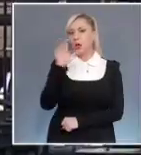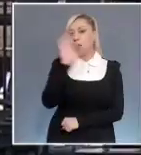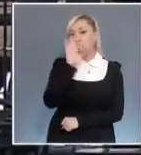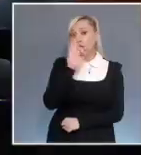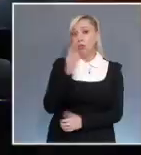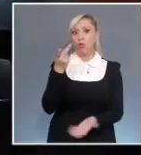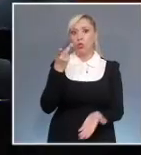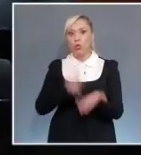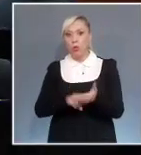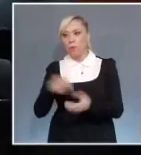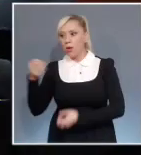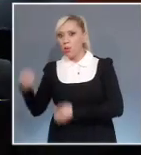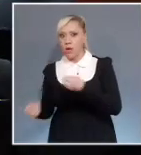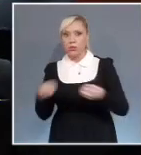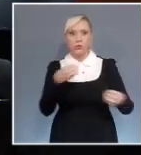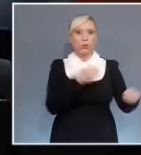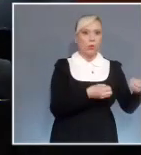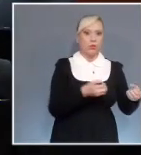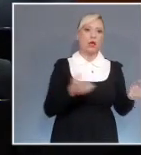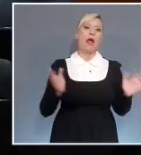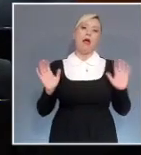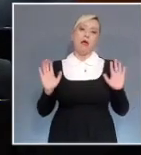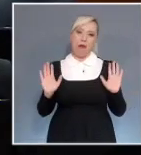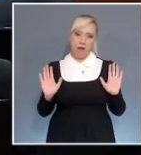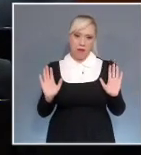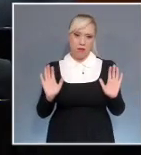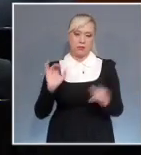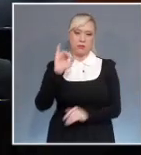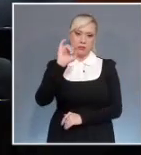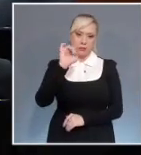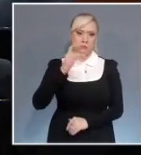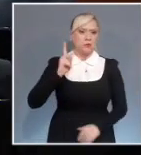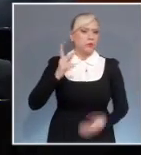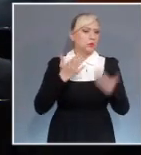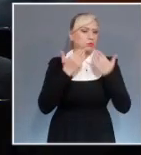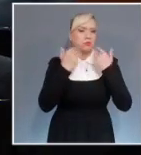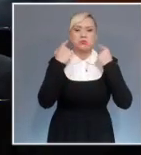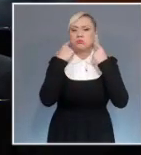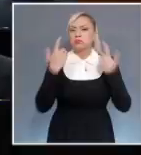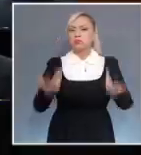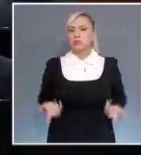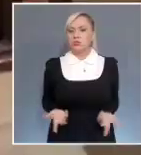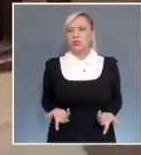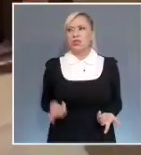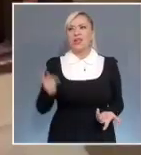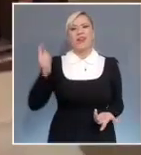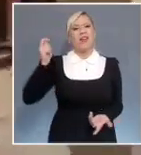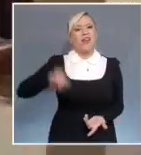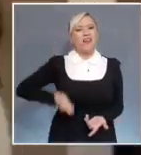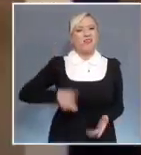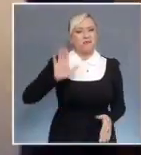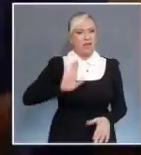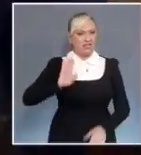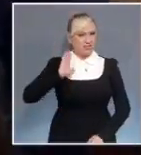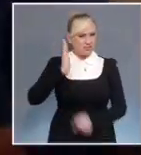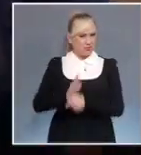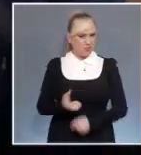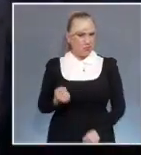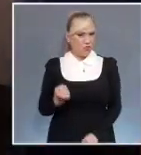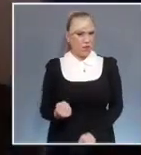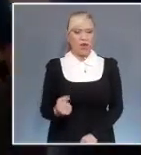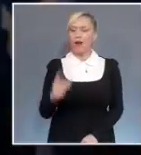mismos hechos. Finalmente, la sala estimó que la libertad anticipada no se trata de una pena, sino de un beneficio de la